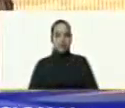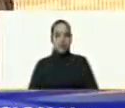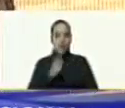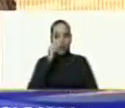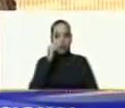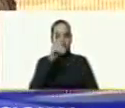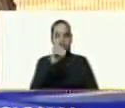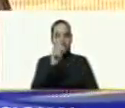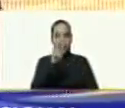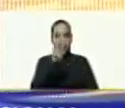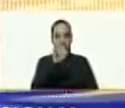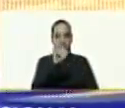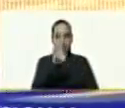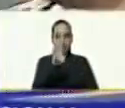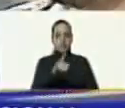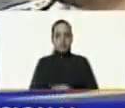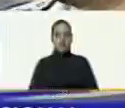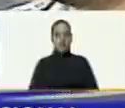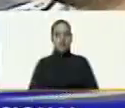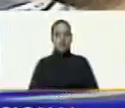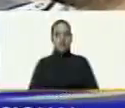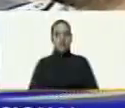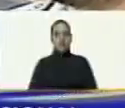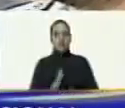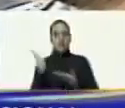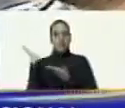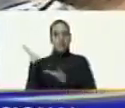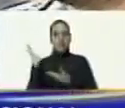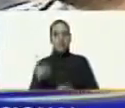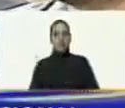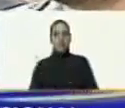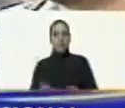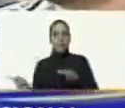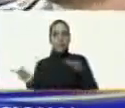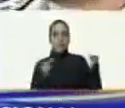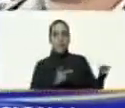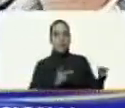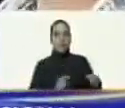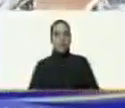David Choquehuanca. Bienvenido.